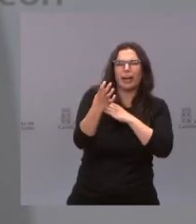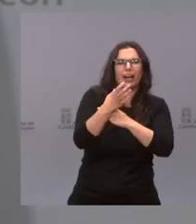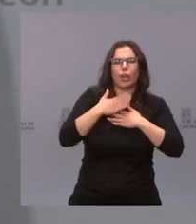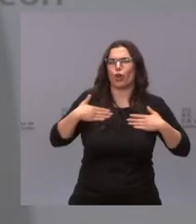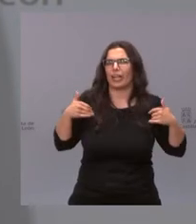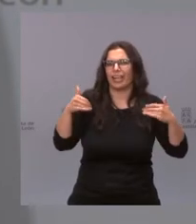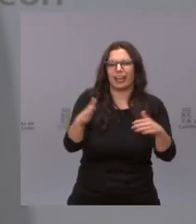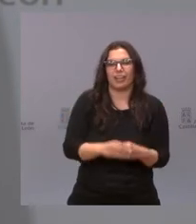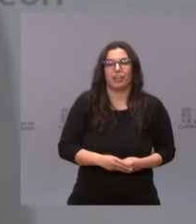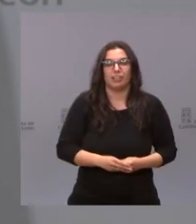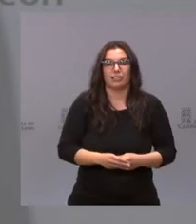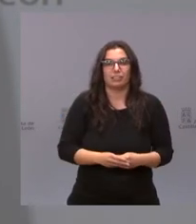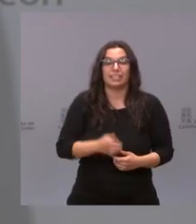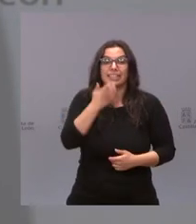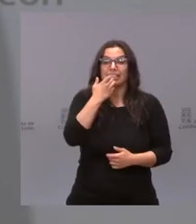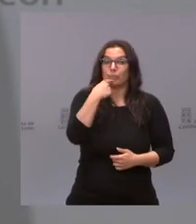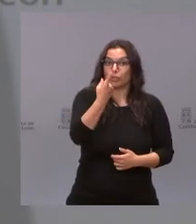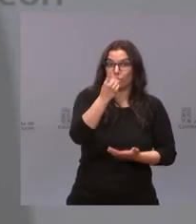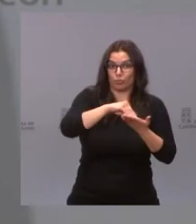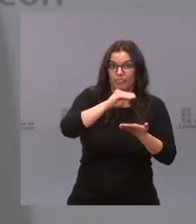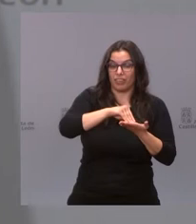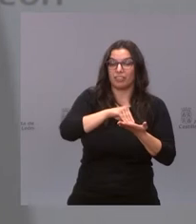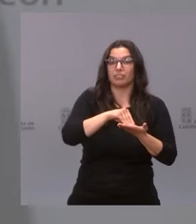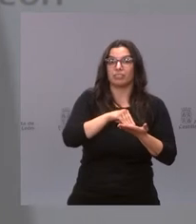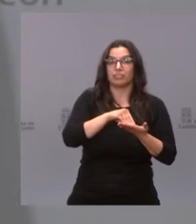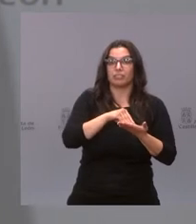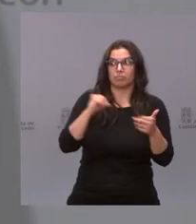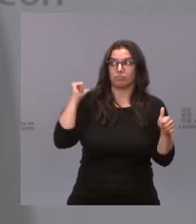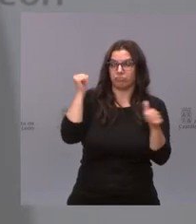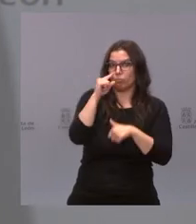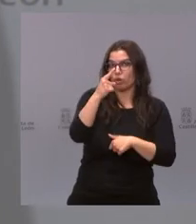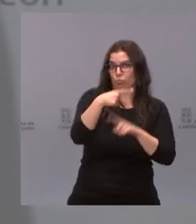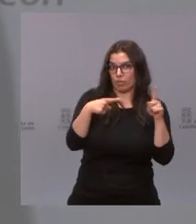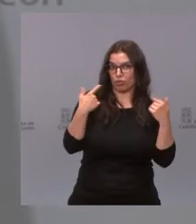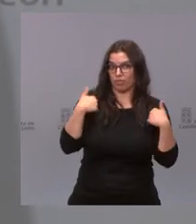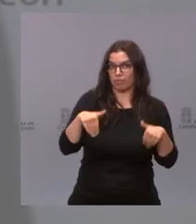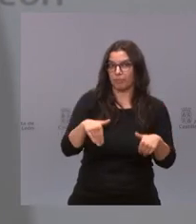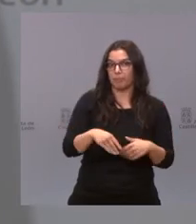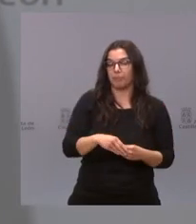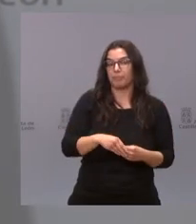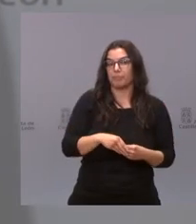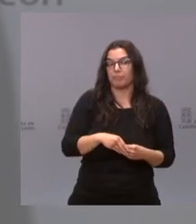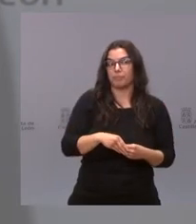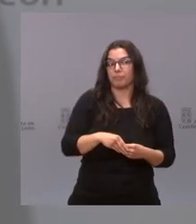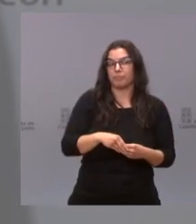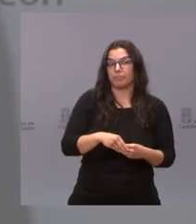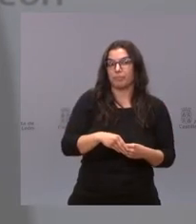posible. He de decir que cuantas veces hemos dicho esto a lo largo de este año y medio, no han sido